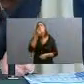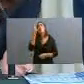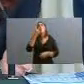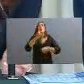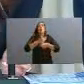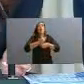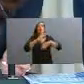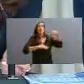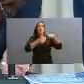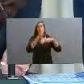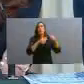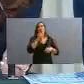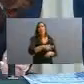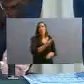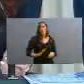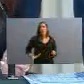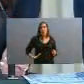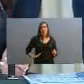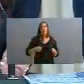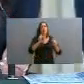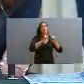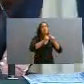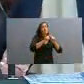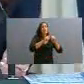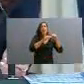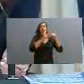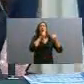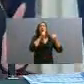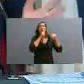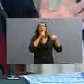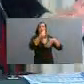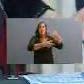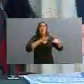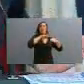que el Estado decide hacer, no sé, una represa, bueno,